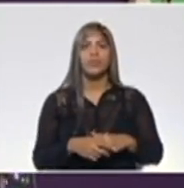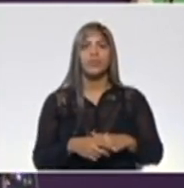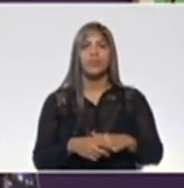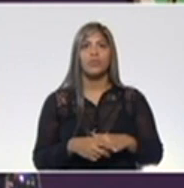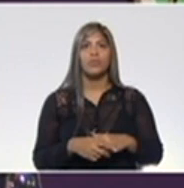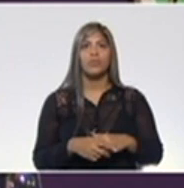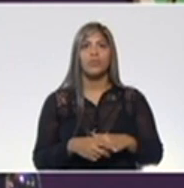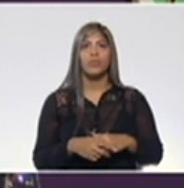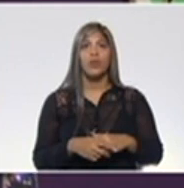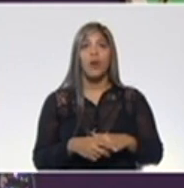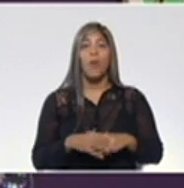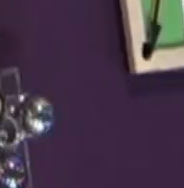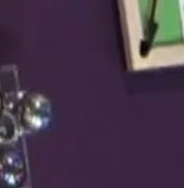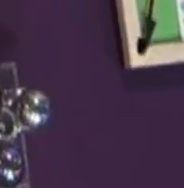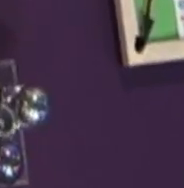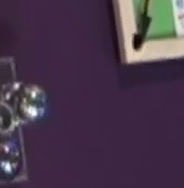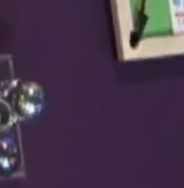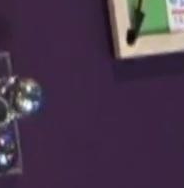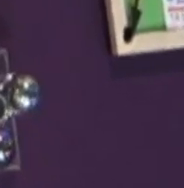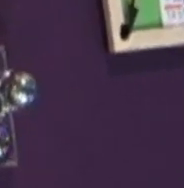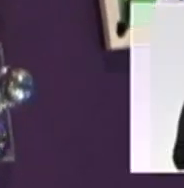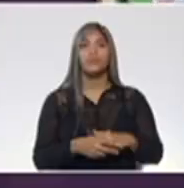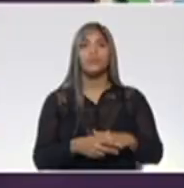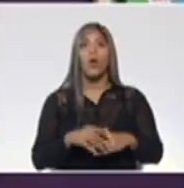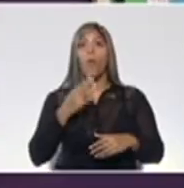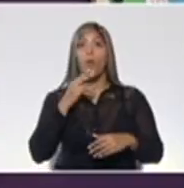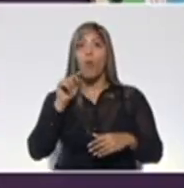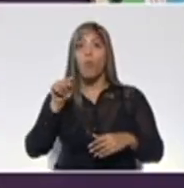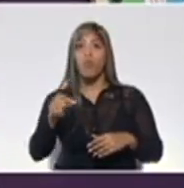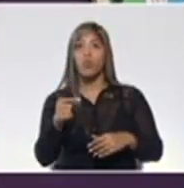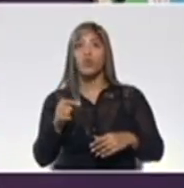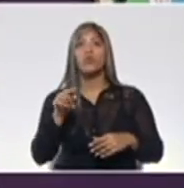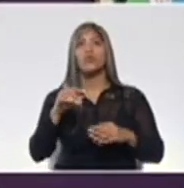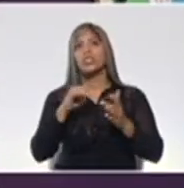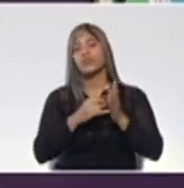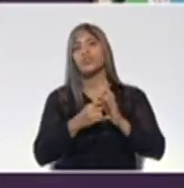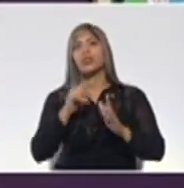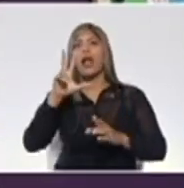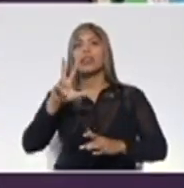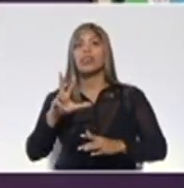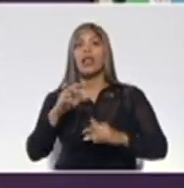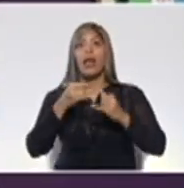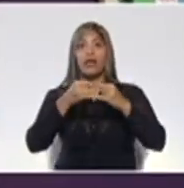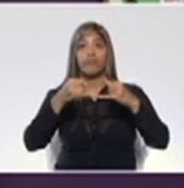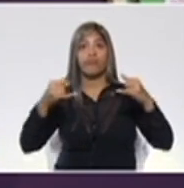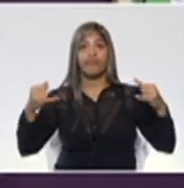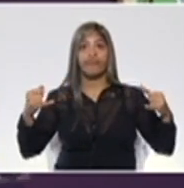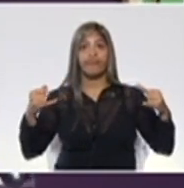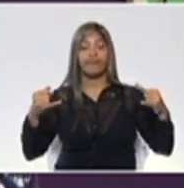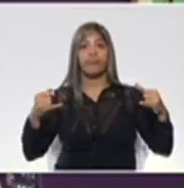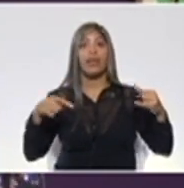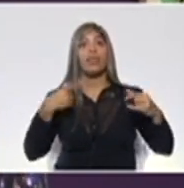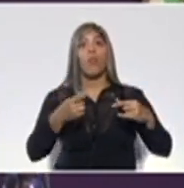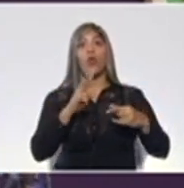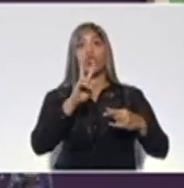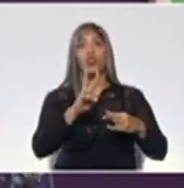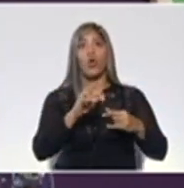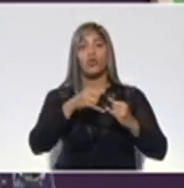hasta que caiga en un punto en específico, por ejemplo este, 3 en X y menos 2, 3 en X y 2 en